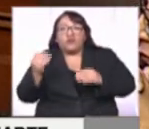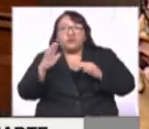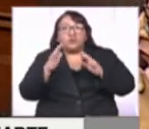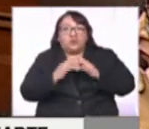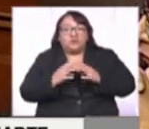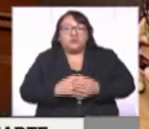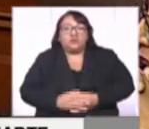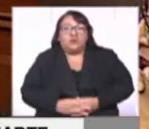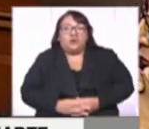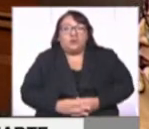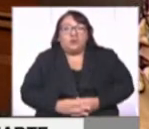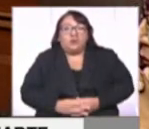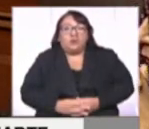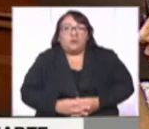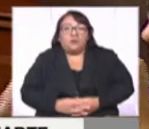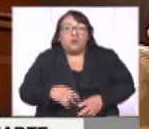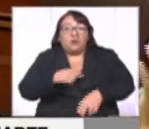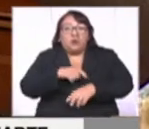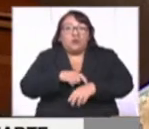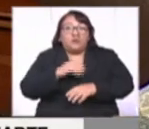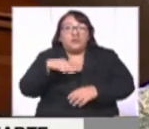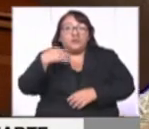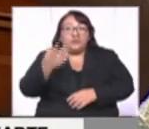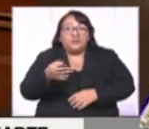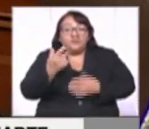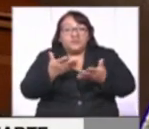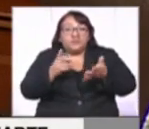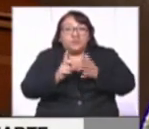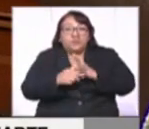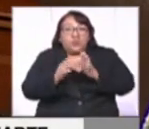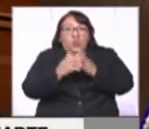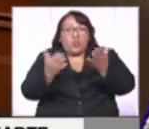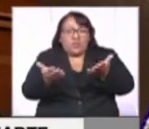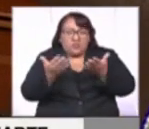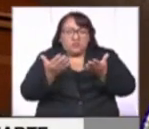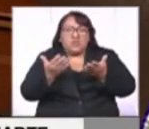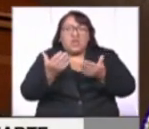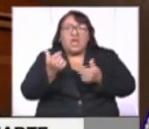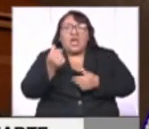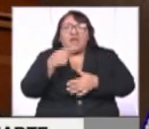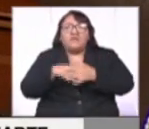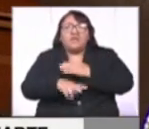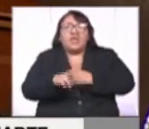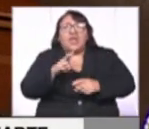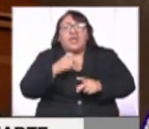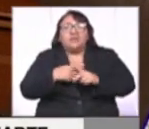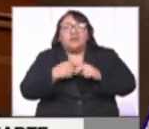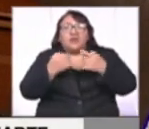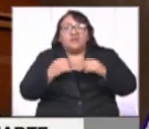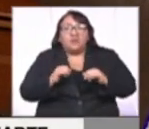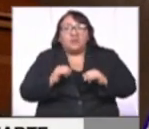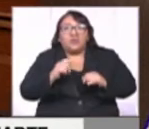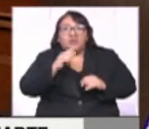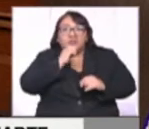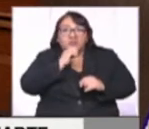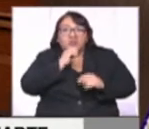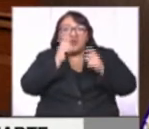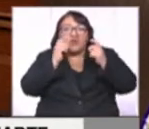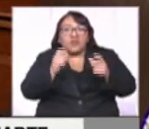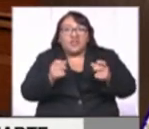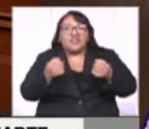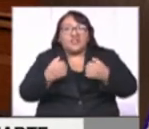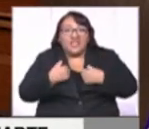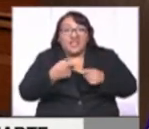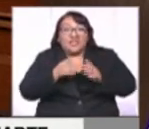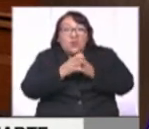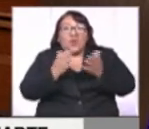casa. Horas después de la desaparición de este objeto, el cuaderno fue hallado en la vía expresa, pero la información reservada originalmente contenida